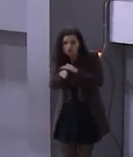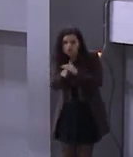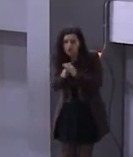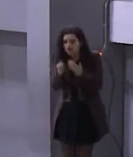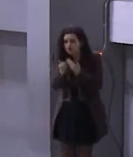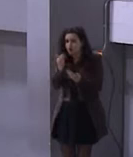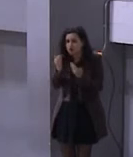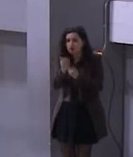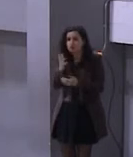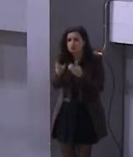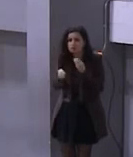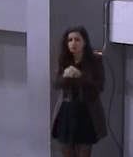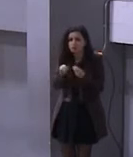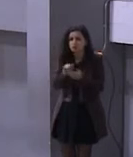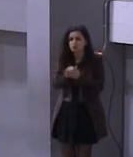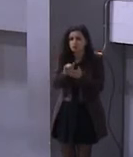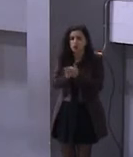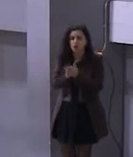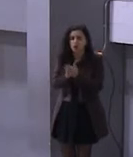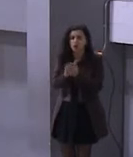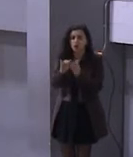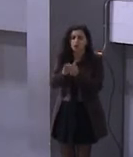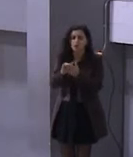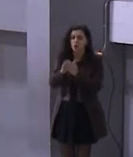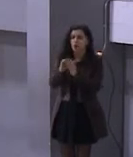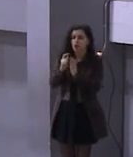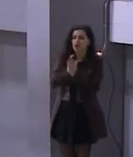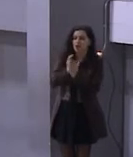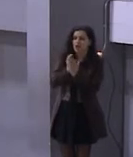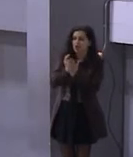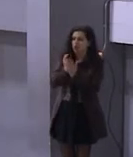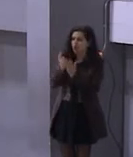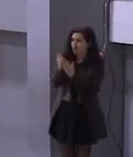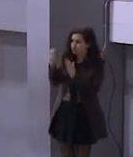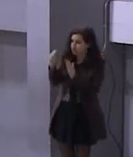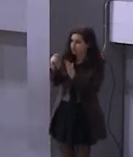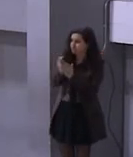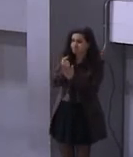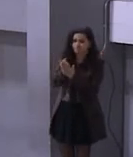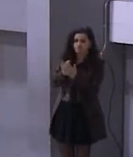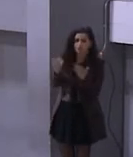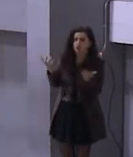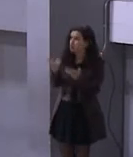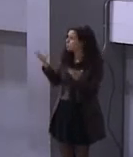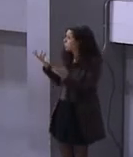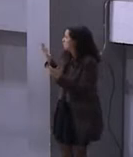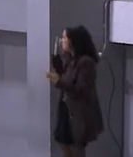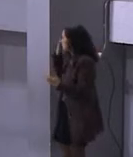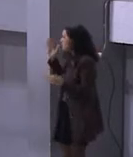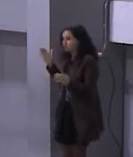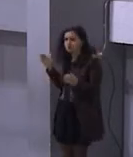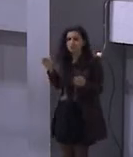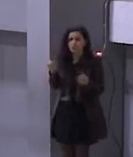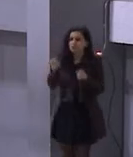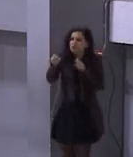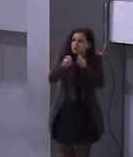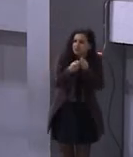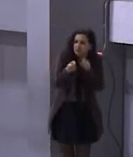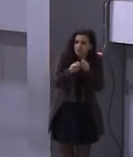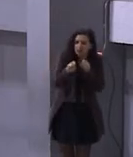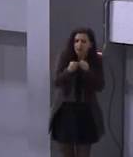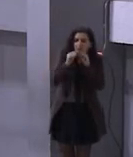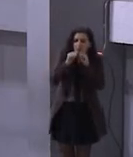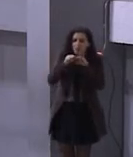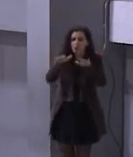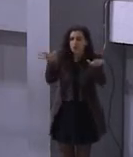incluso tener nuestra librería, porque a veces la tenemos un poco como casi que no sabemos en dónde está, tenerla muy cerca al